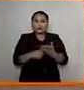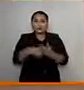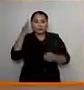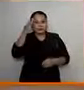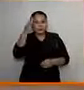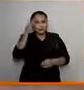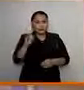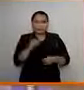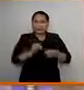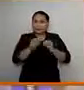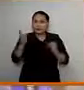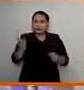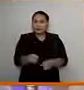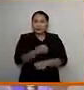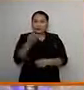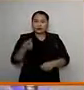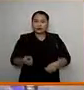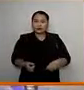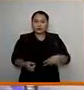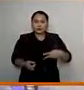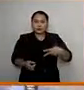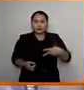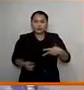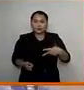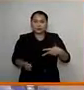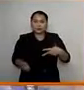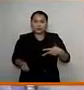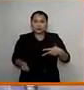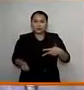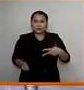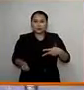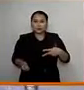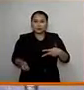conocer el primer número favorecido. Primer dígito